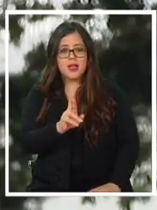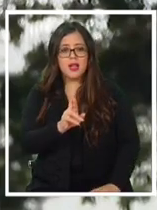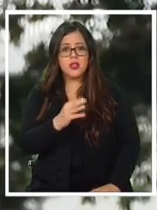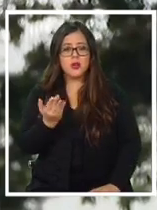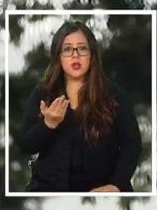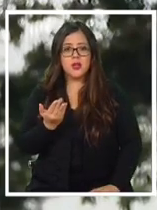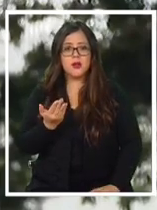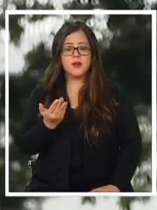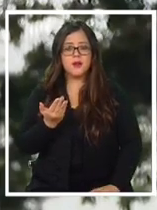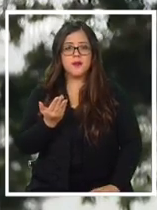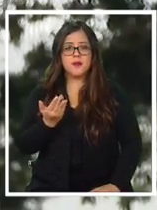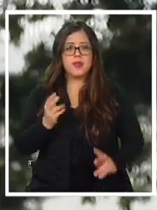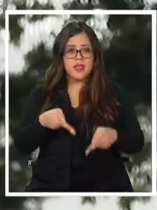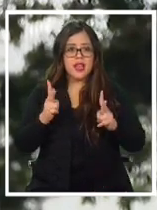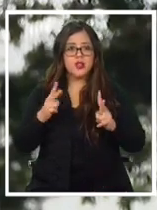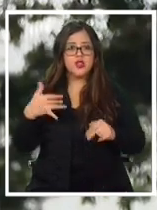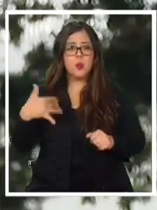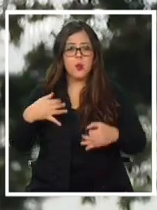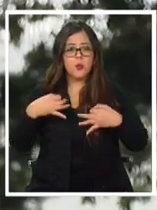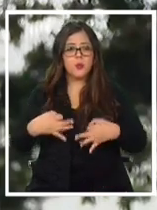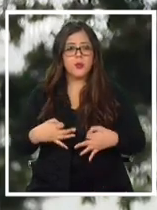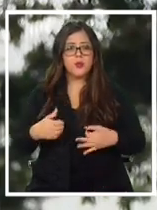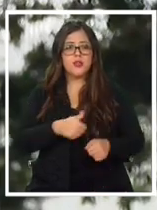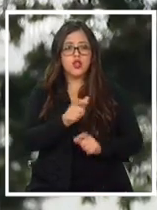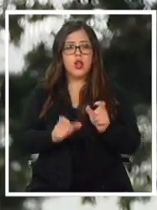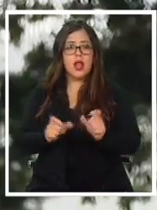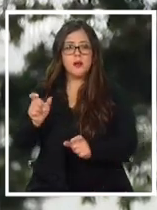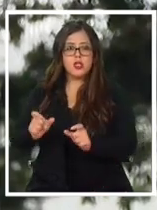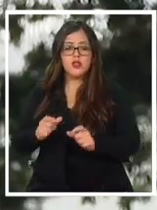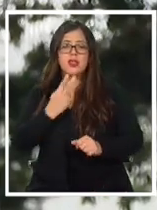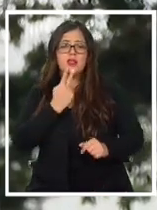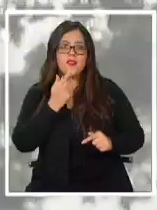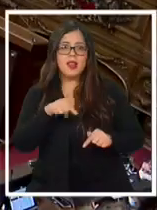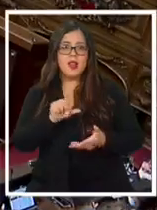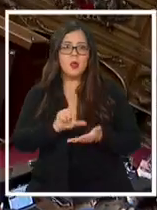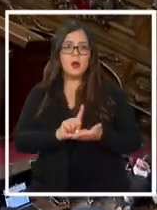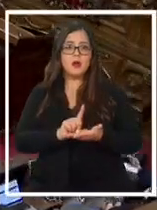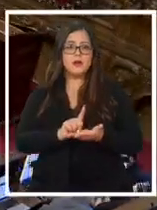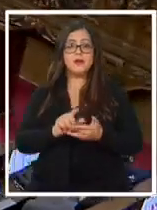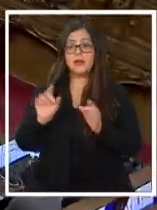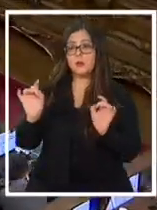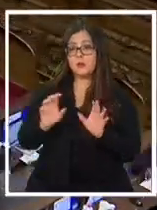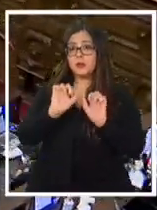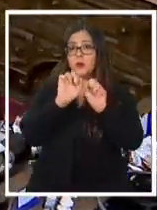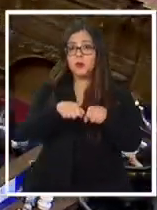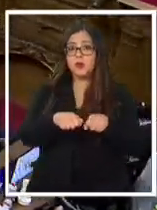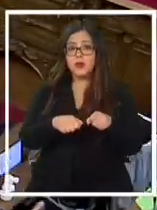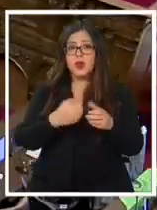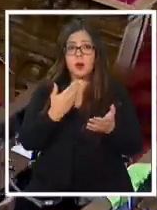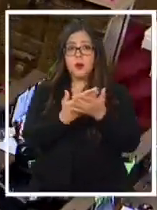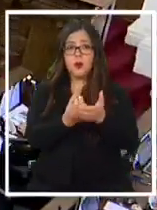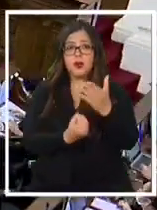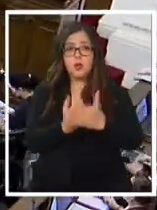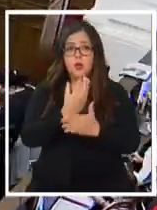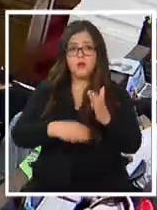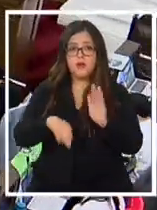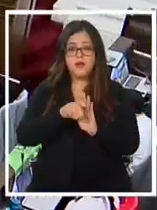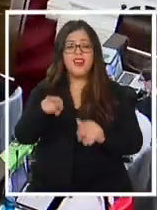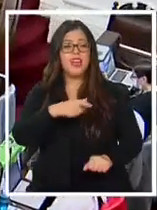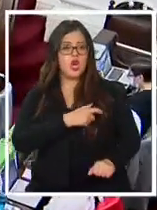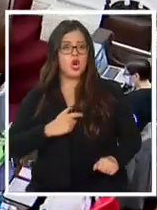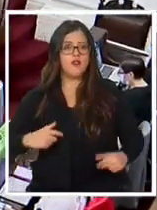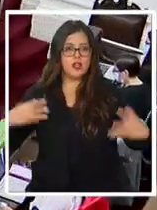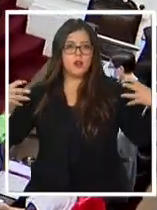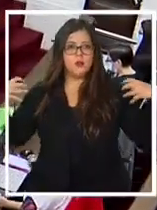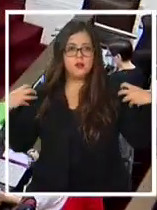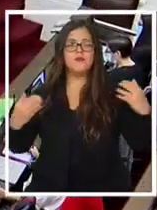todo respetando, los derechos fundamentales de todas las personas que habitan el territorio. De aprobarse el borrador de nueva Constitución, será el gobierno el